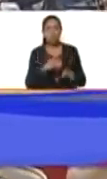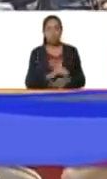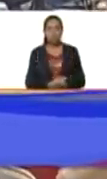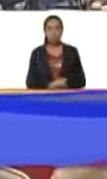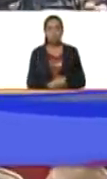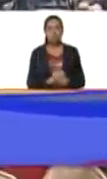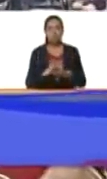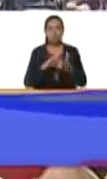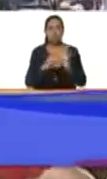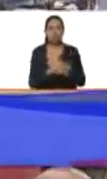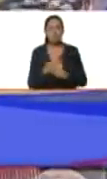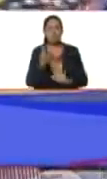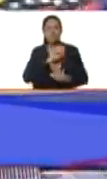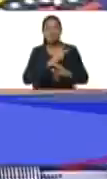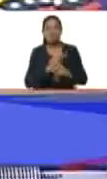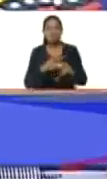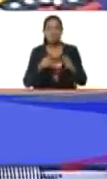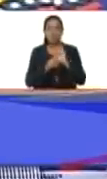Fortalecer,